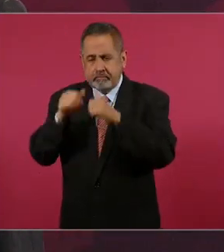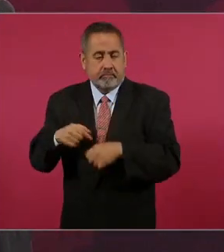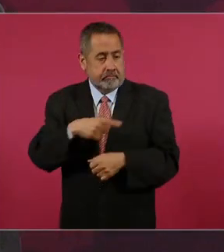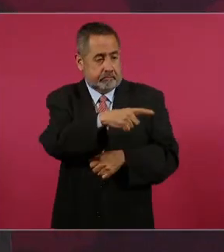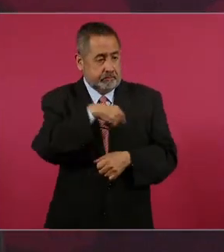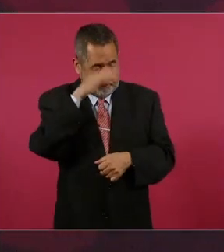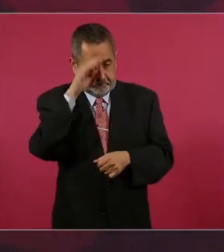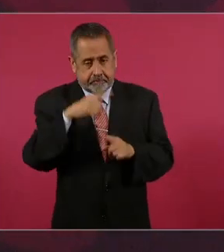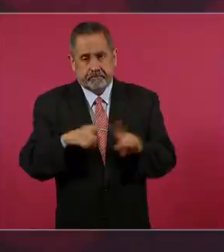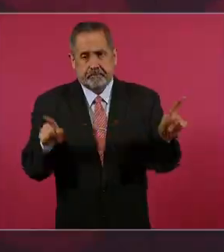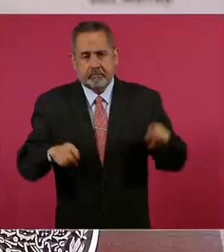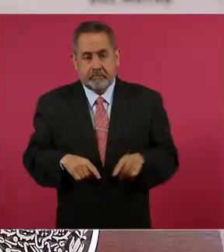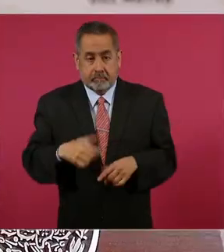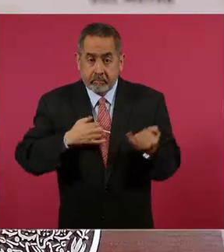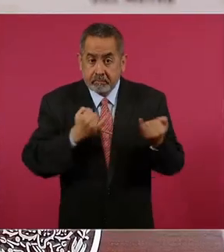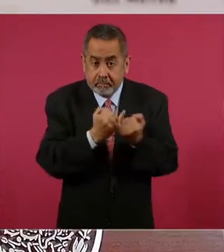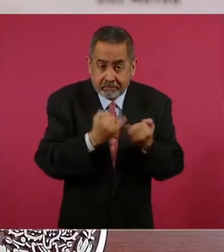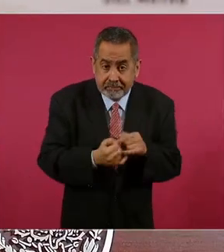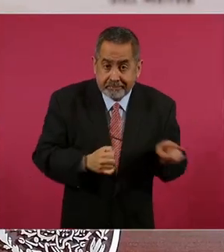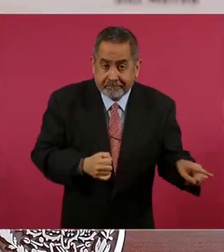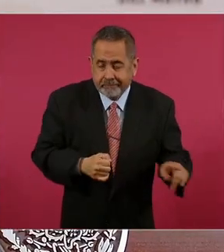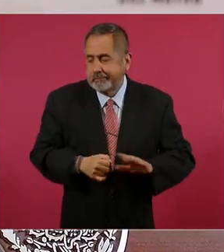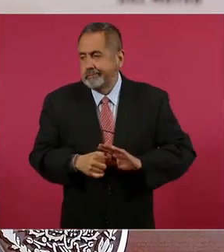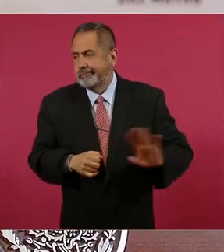a estos conservadores